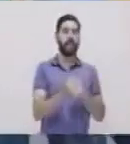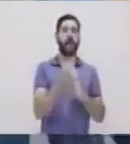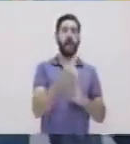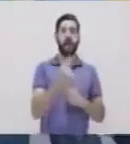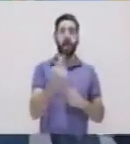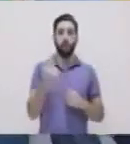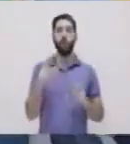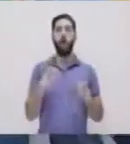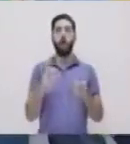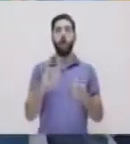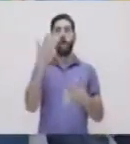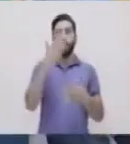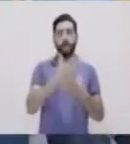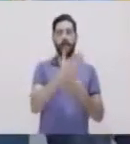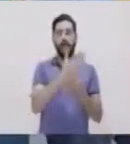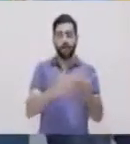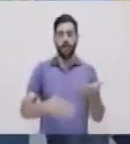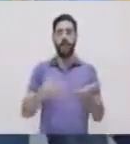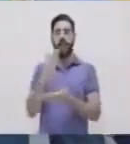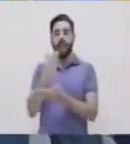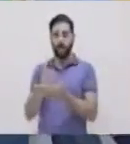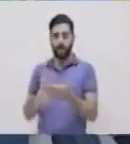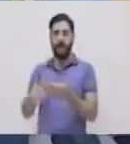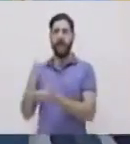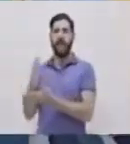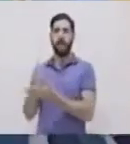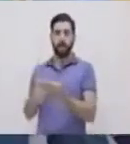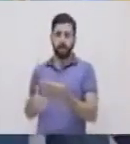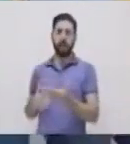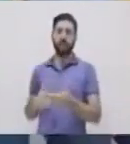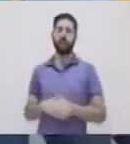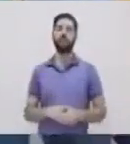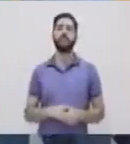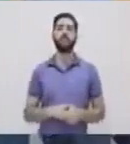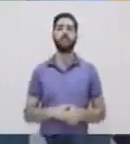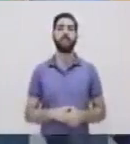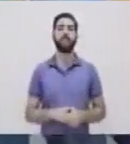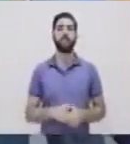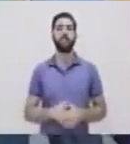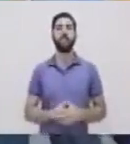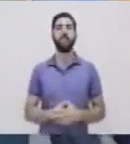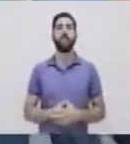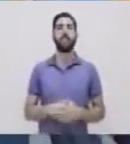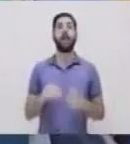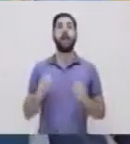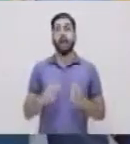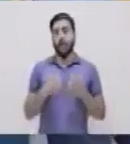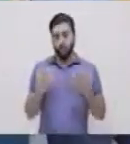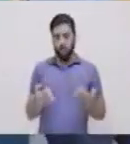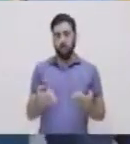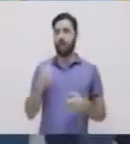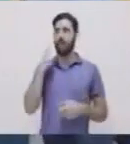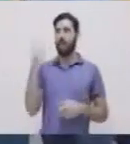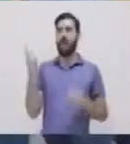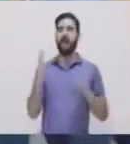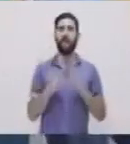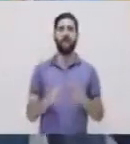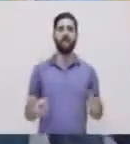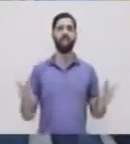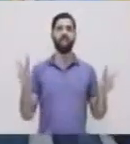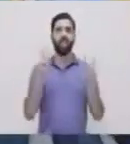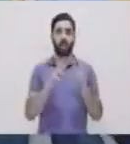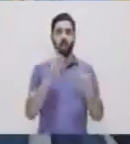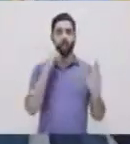mitad, y en los percentiles sería el percentil 50. Entonces, estos valores de